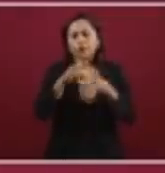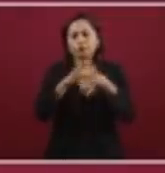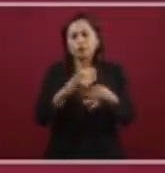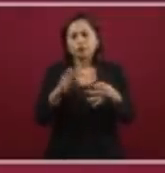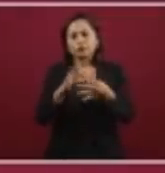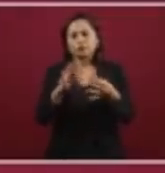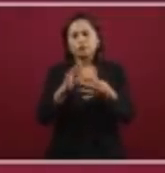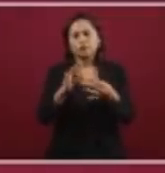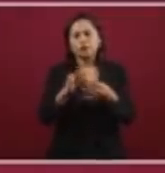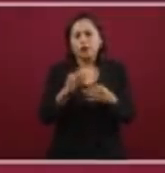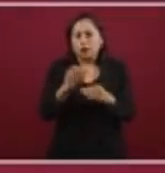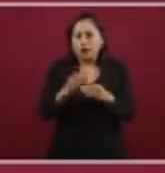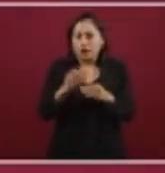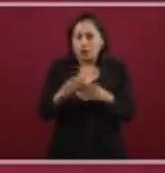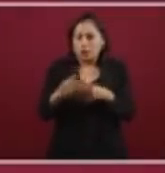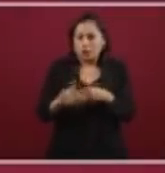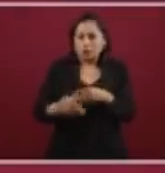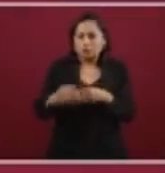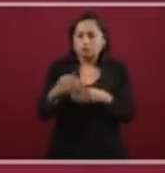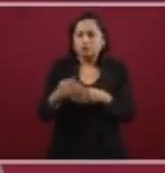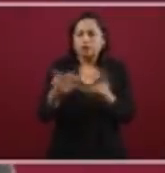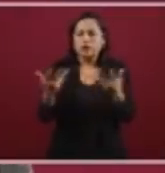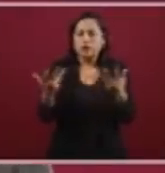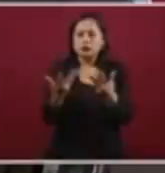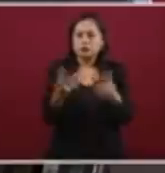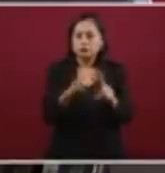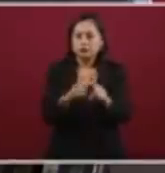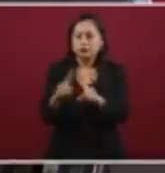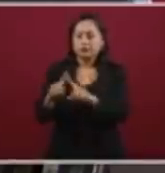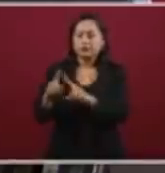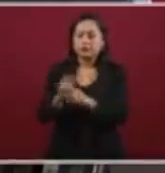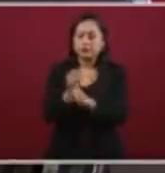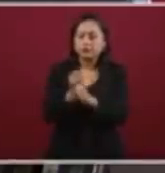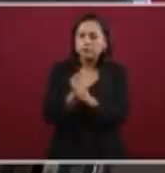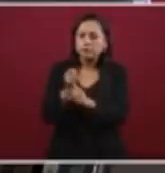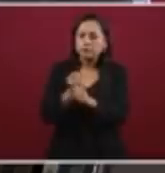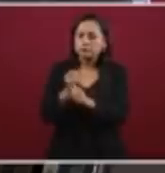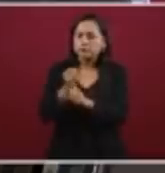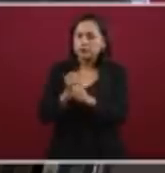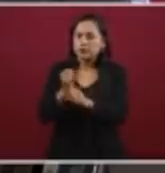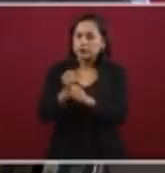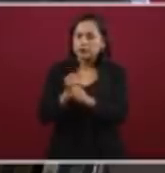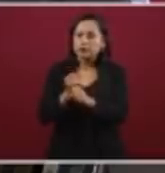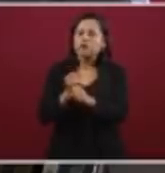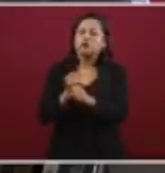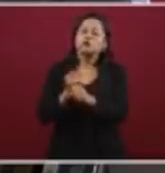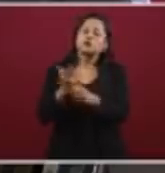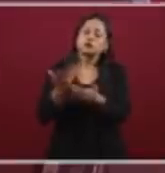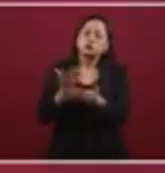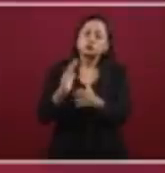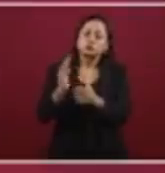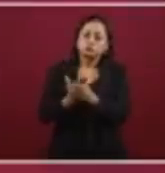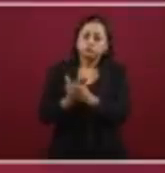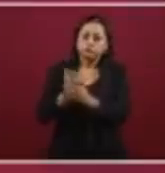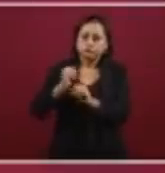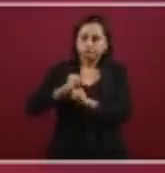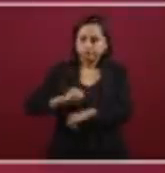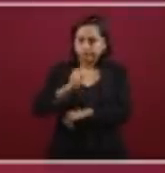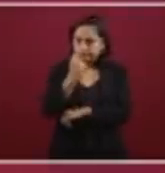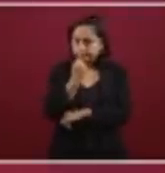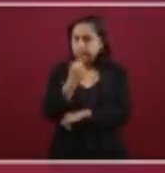de cuatro diligencias judiciales en particular contra ex funcionarios o gente vinculada